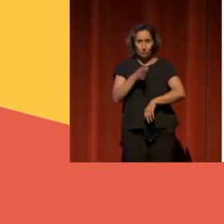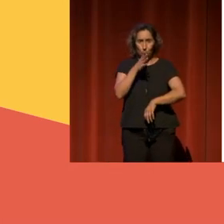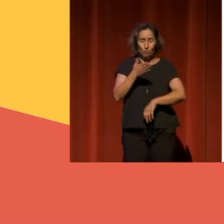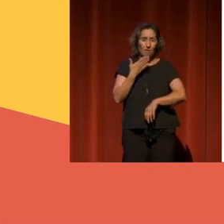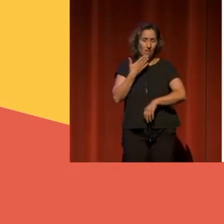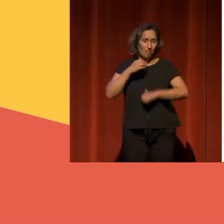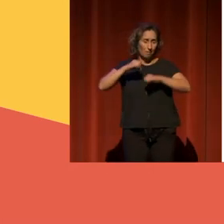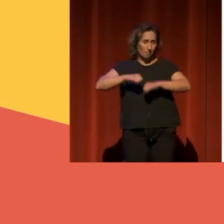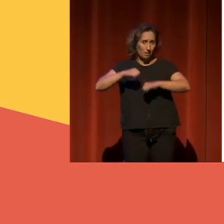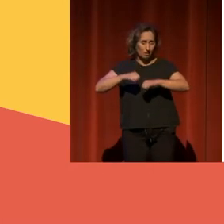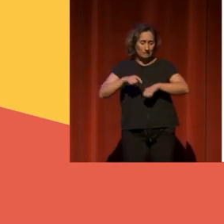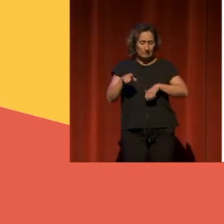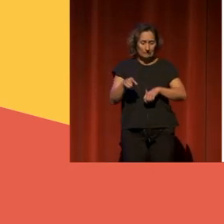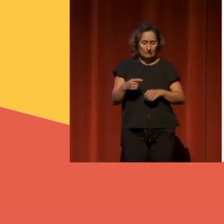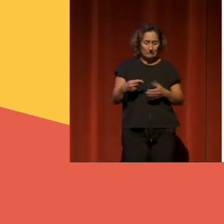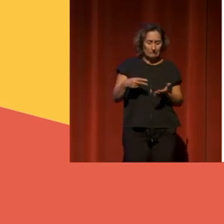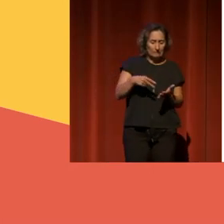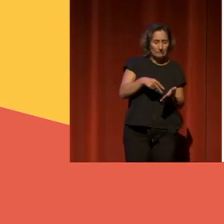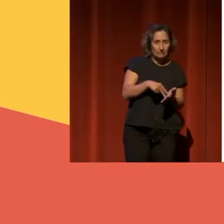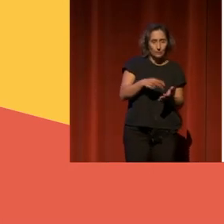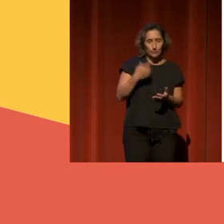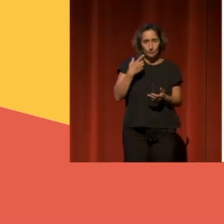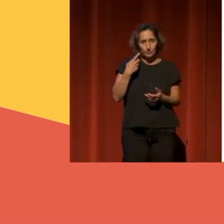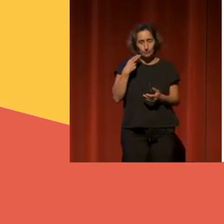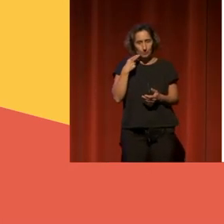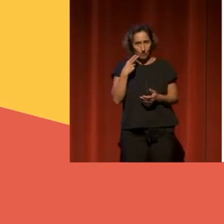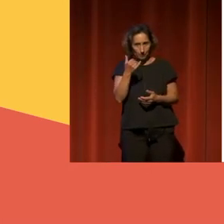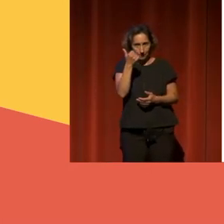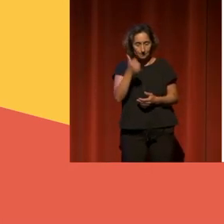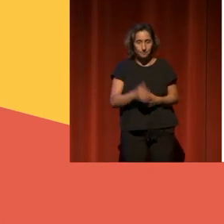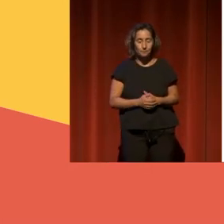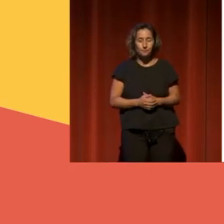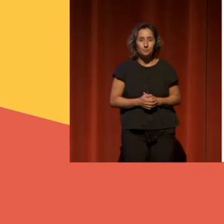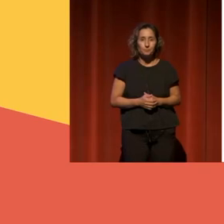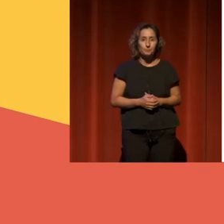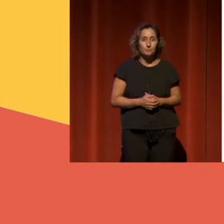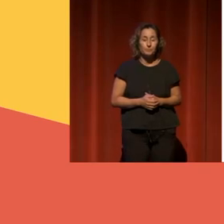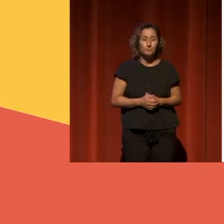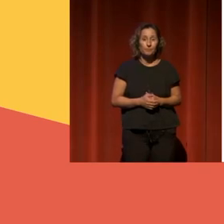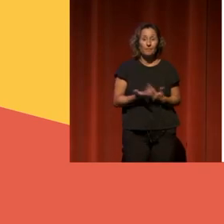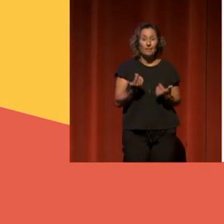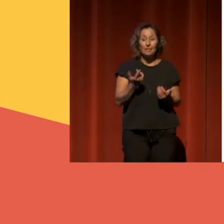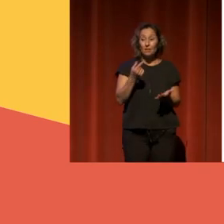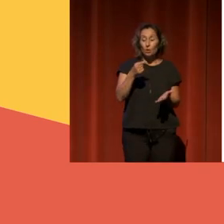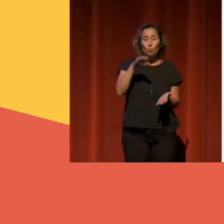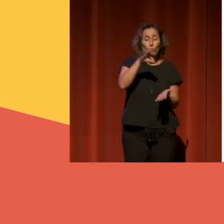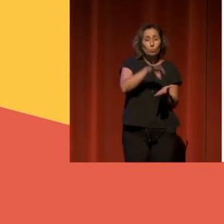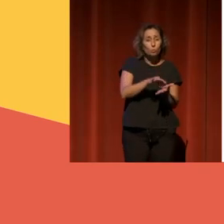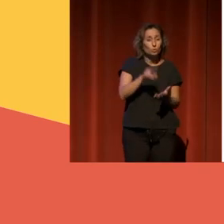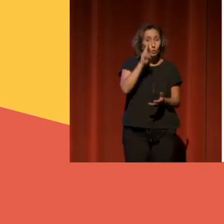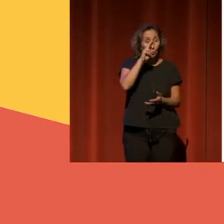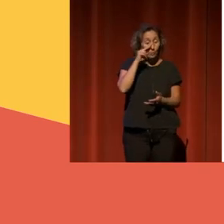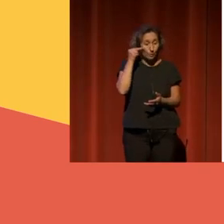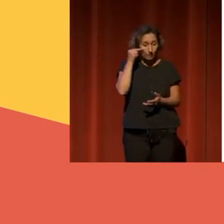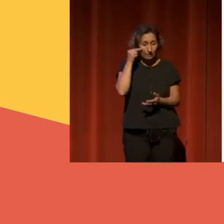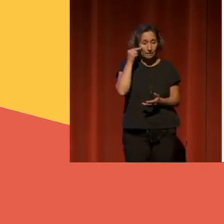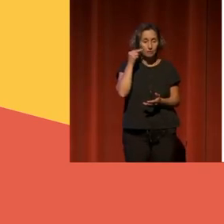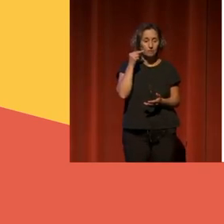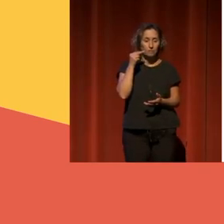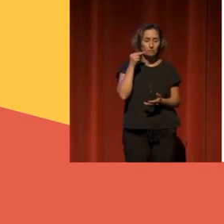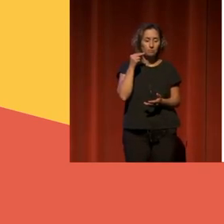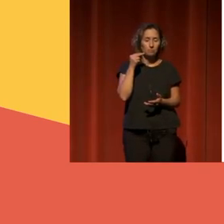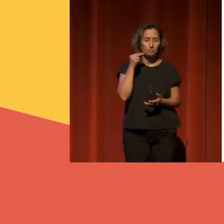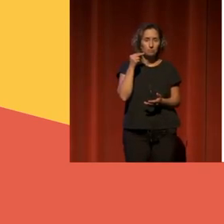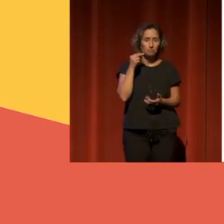más miedo de volver a la presencialidad. En cuanto a la asistencia de puntos violeta, pues se ve que hay más de